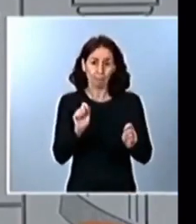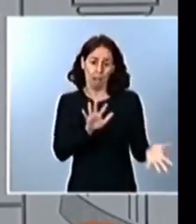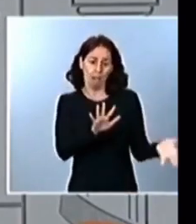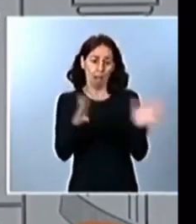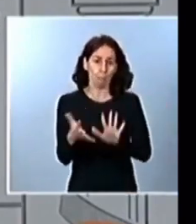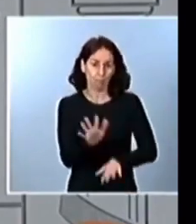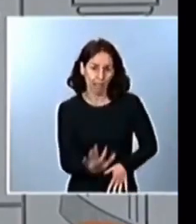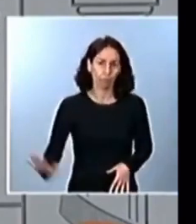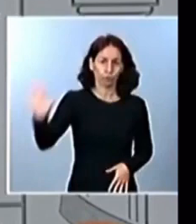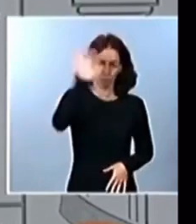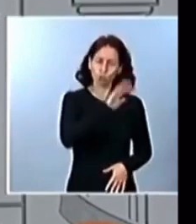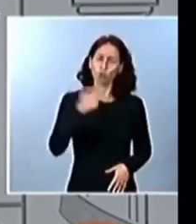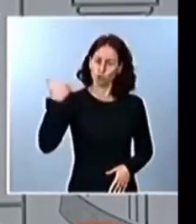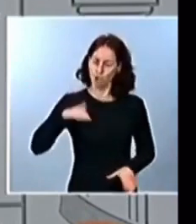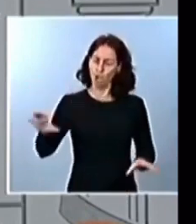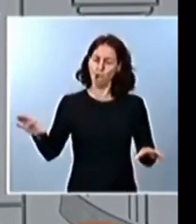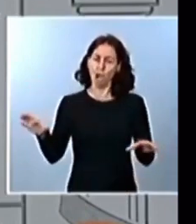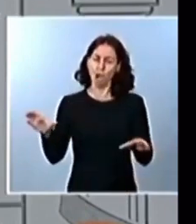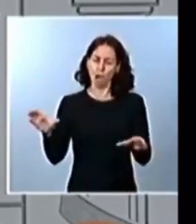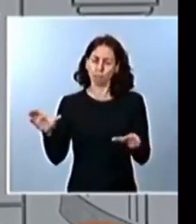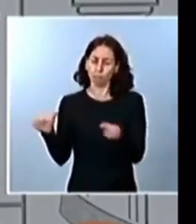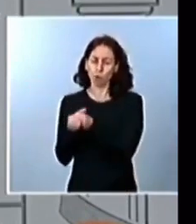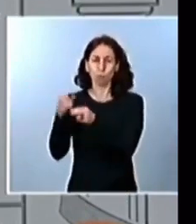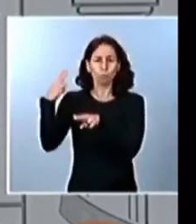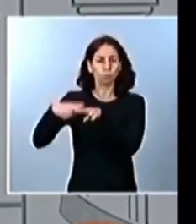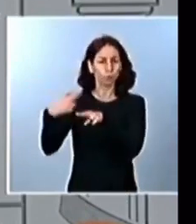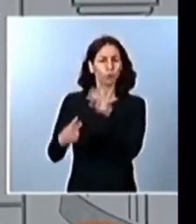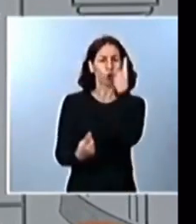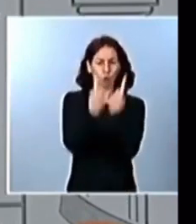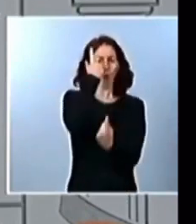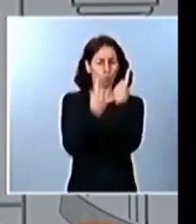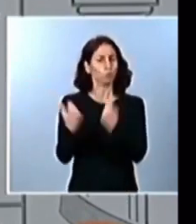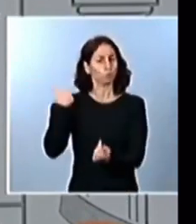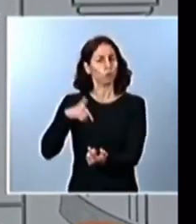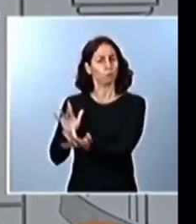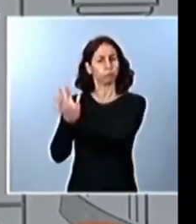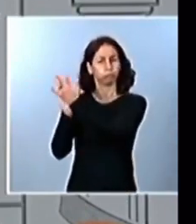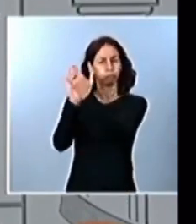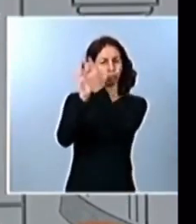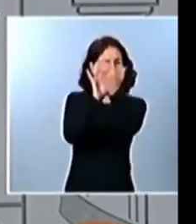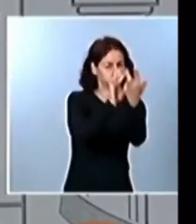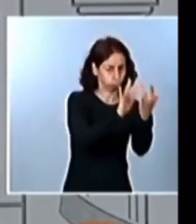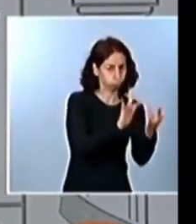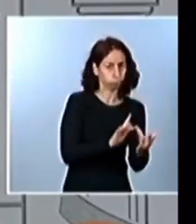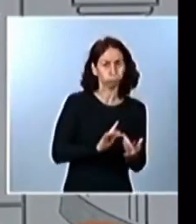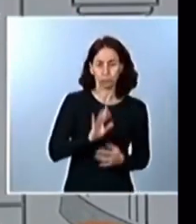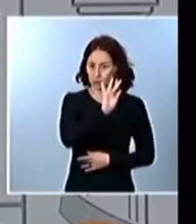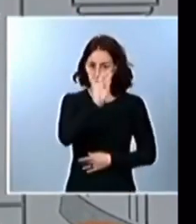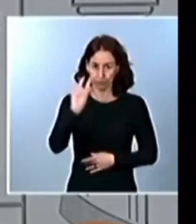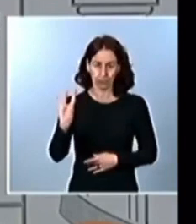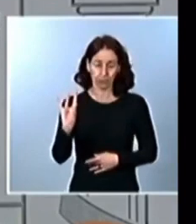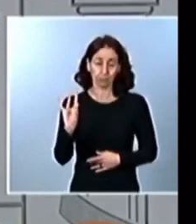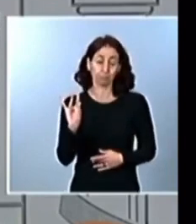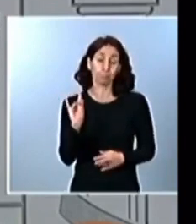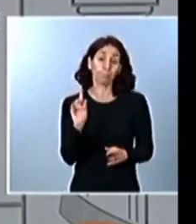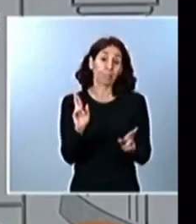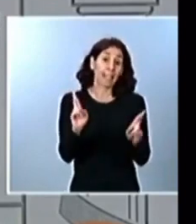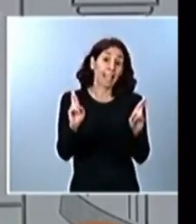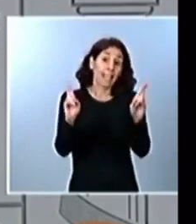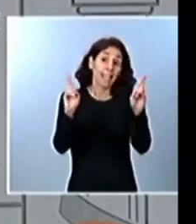estamos hablando con todas las formaciones parlamentarias, con todos los partidos políticos y esperamos que podamos contar